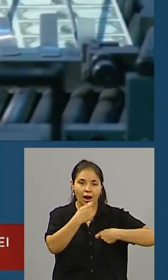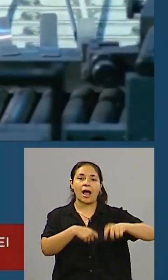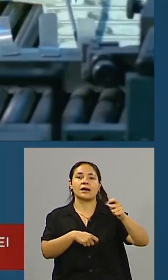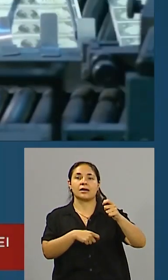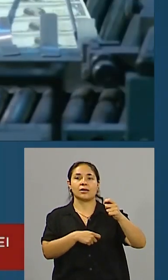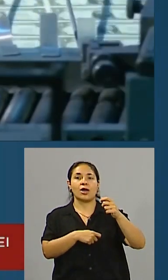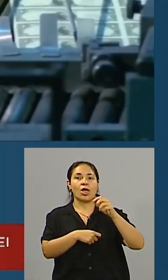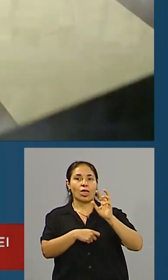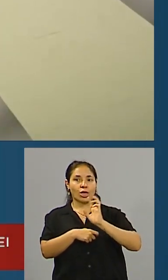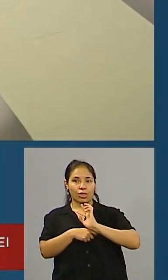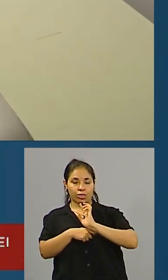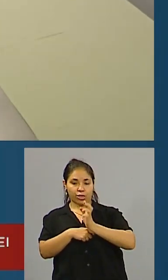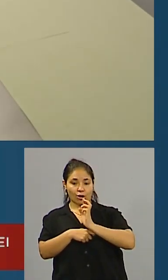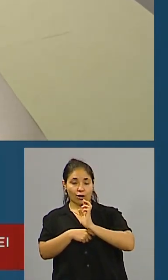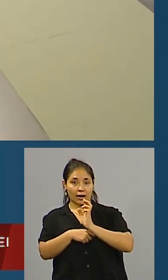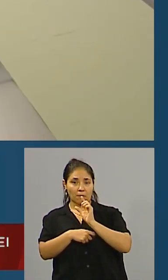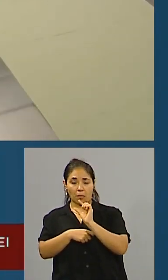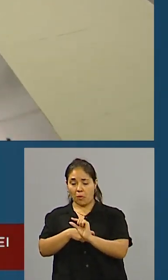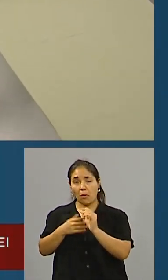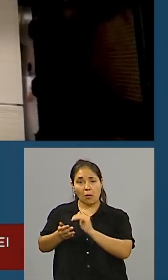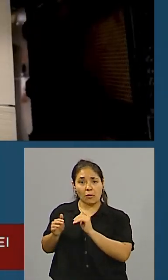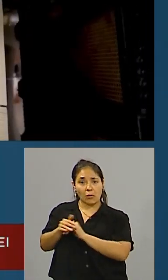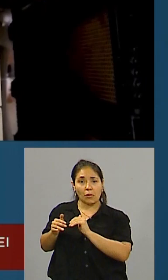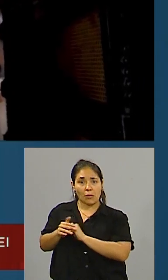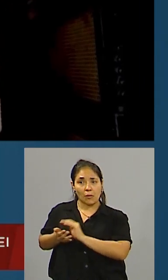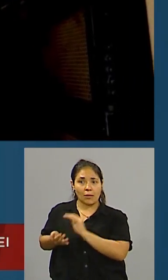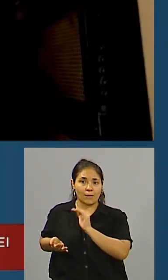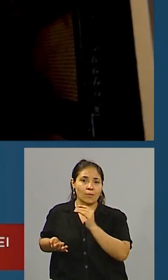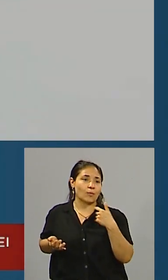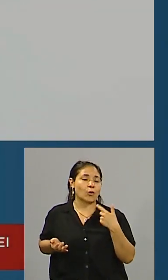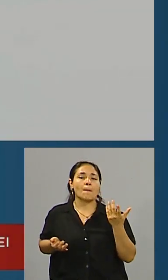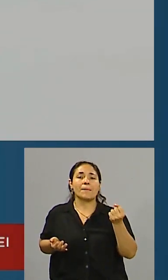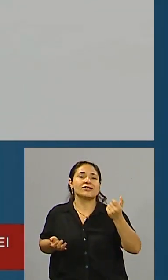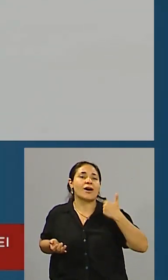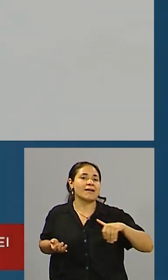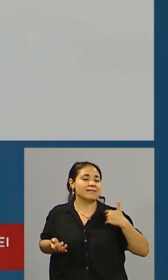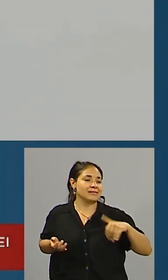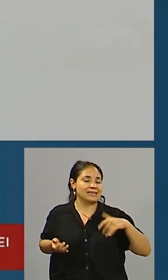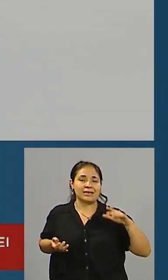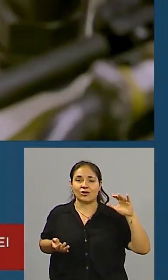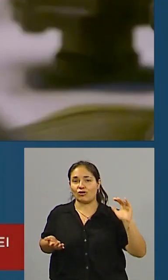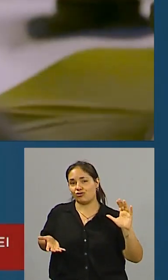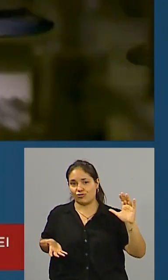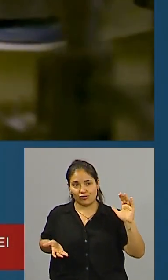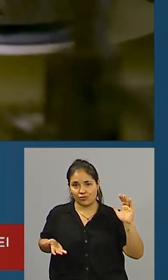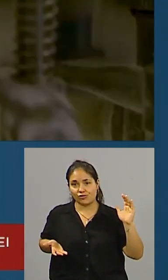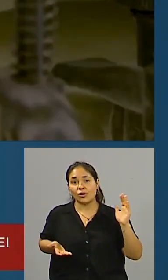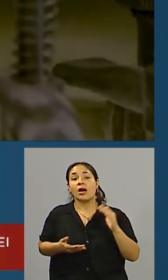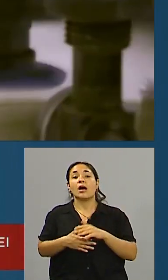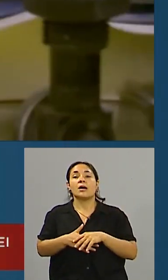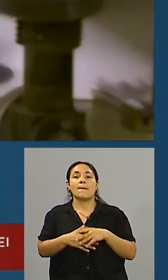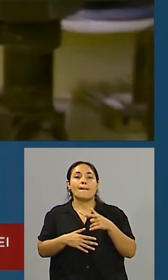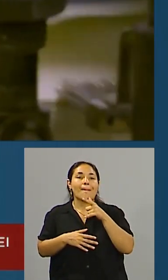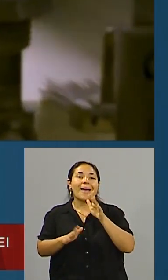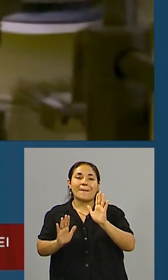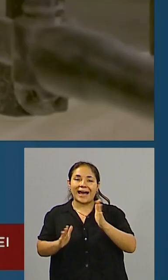los pocos dólares que hay en la reserva por el remanente de valor en pesos. A mí me daría la sensación que eso es lo que